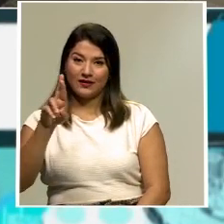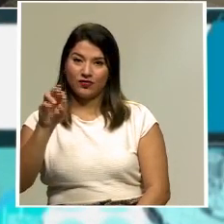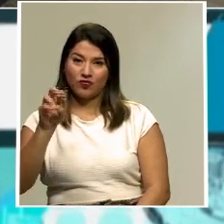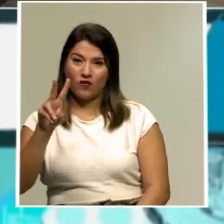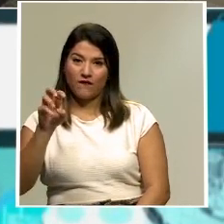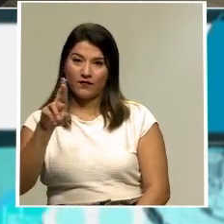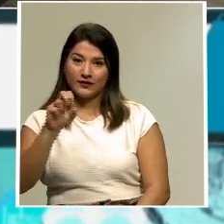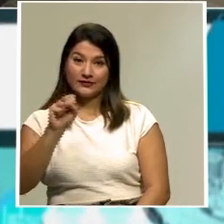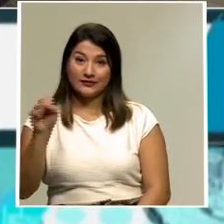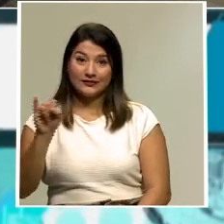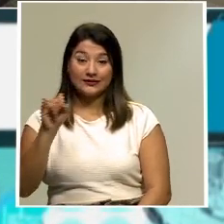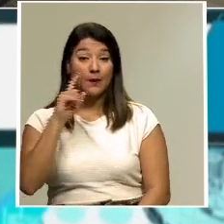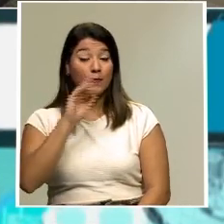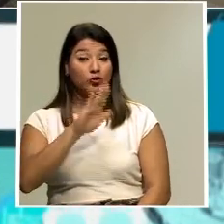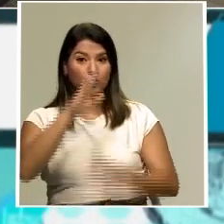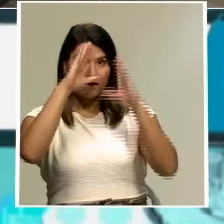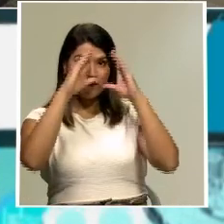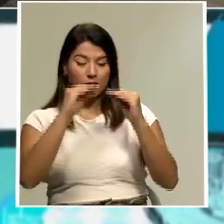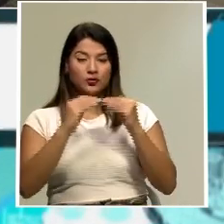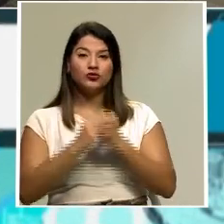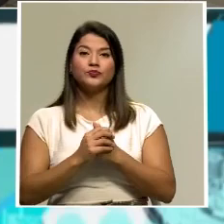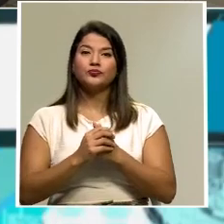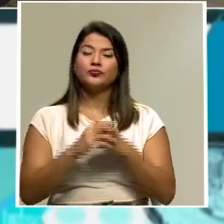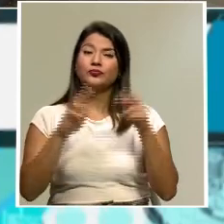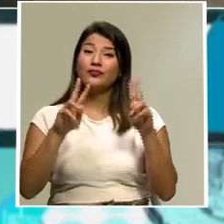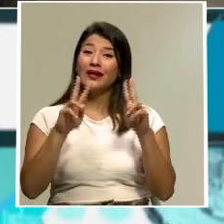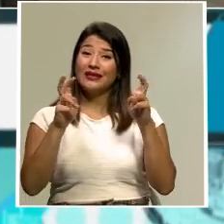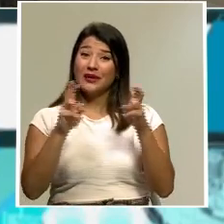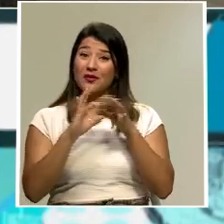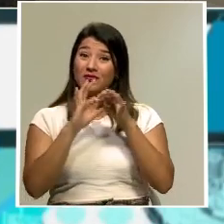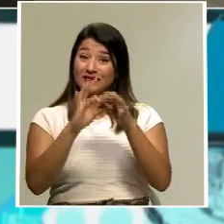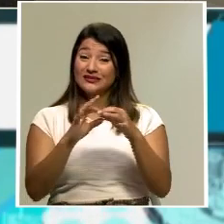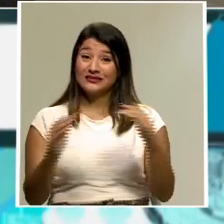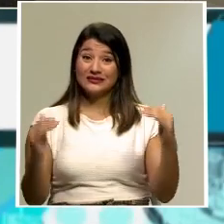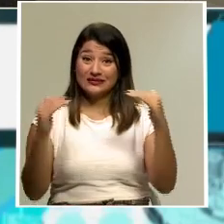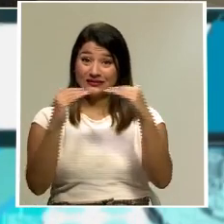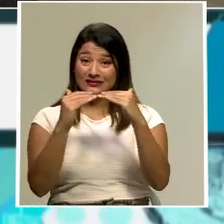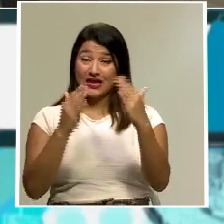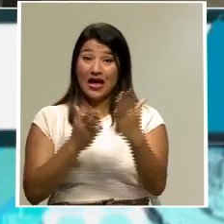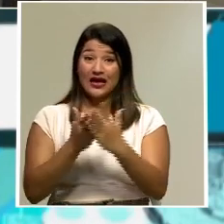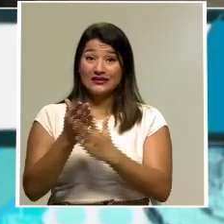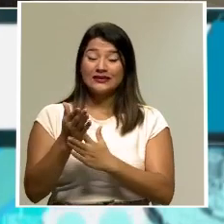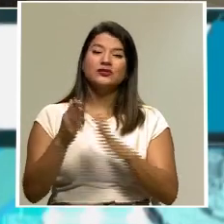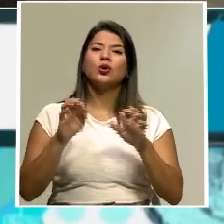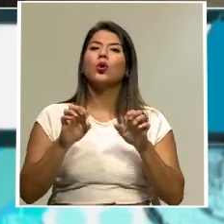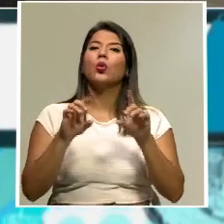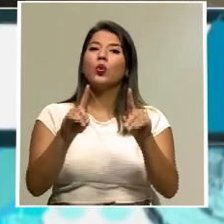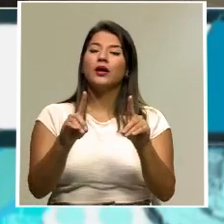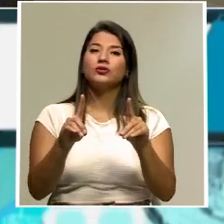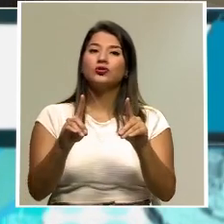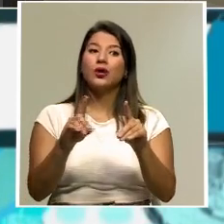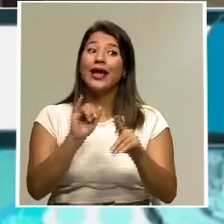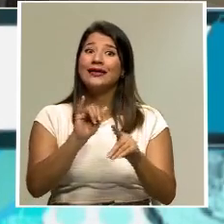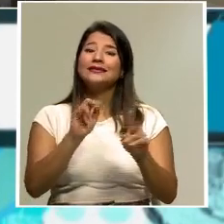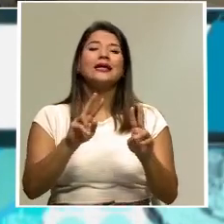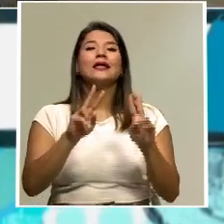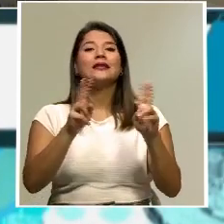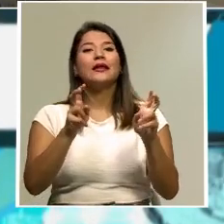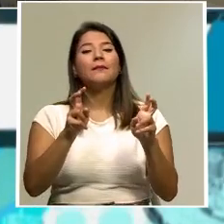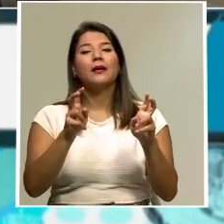información y definitivamente el tema de la equidad de acceso a la educación es un